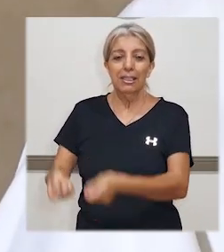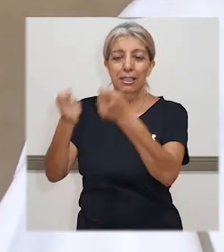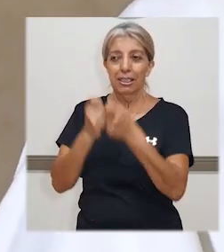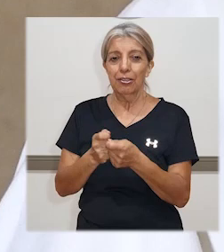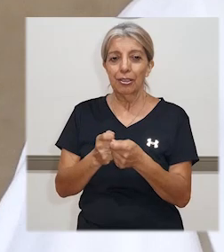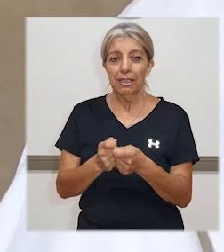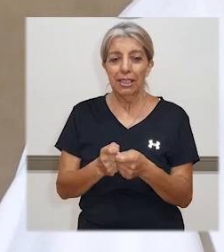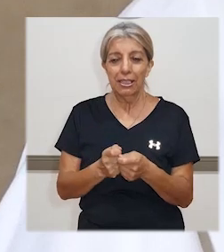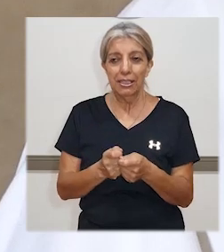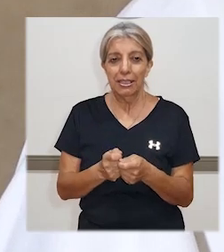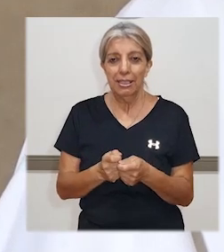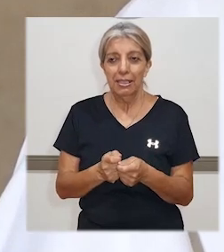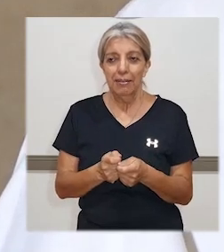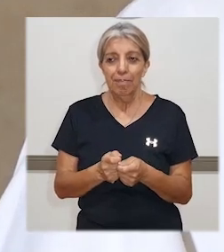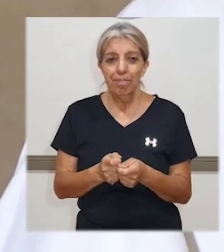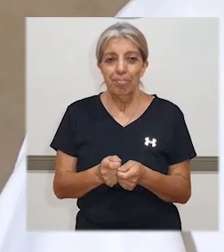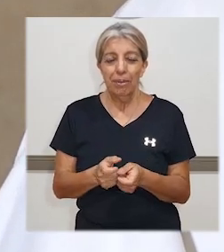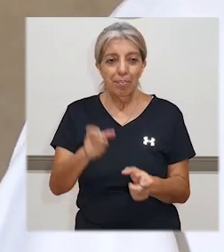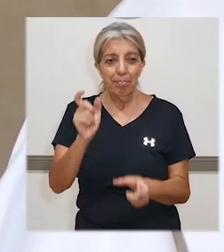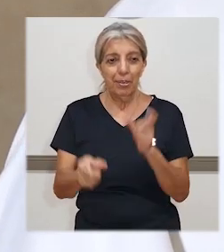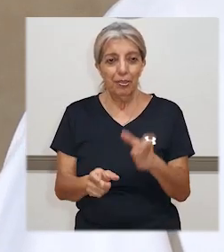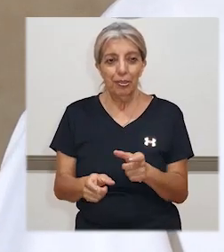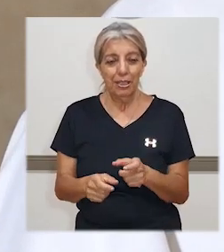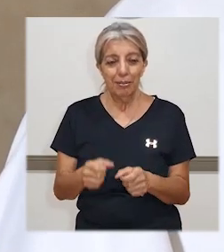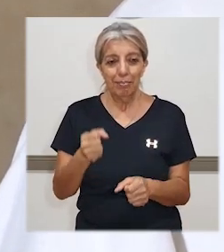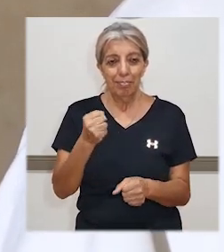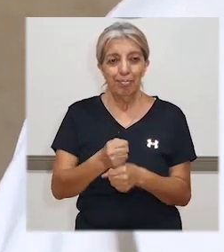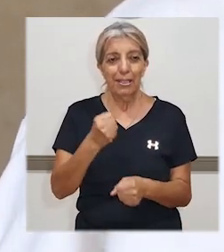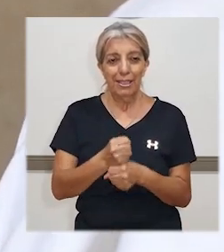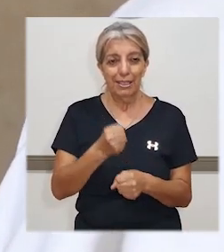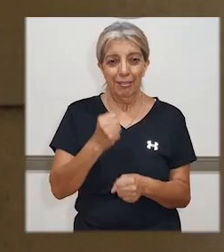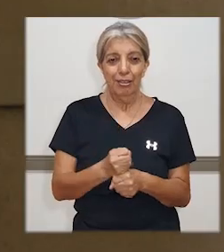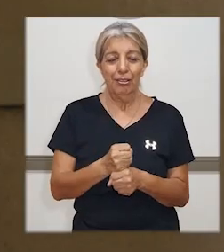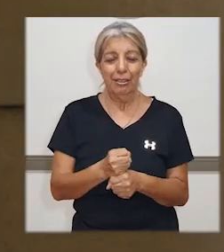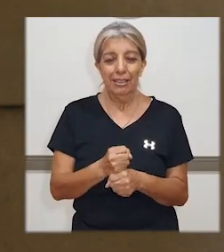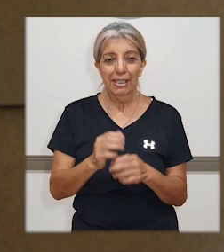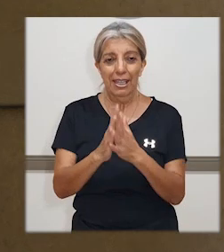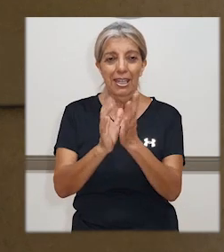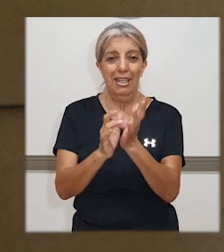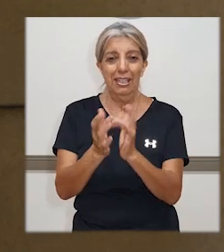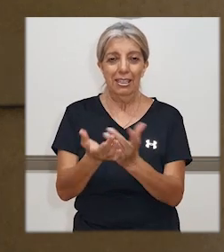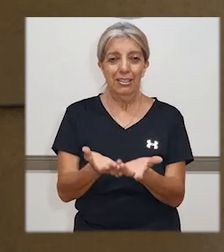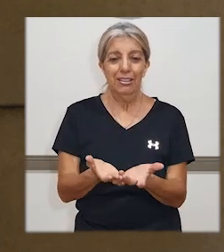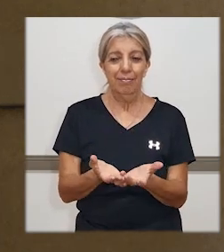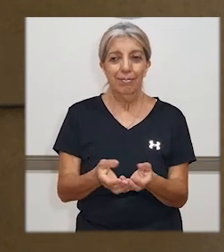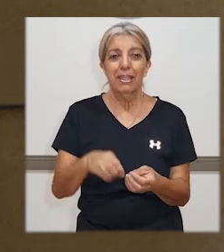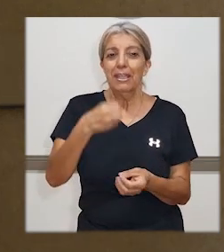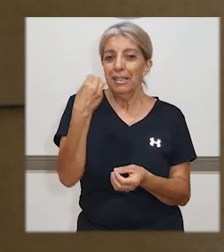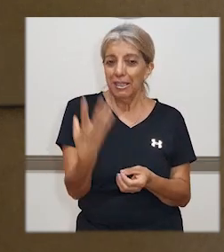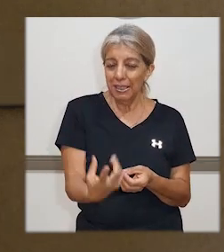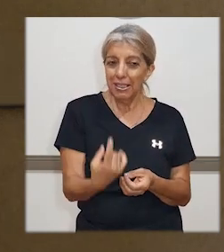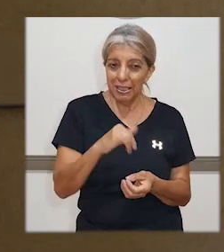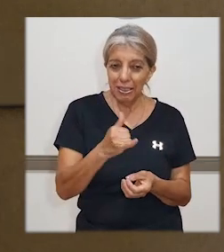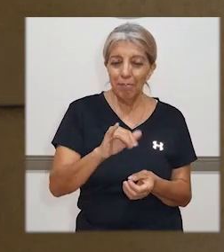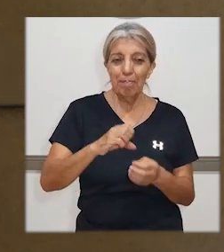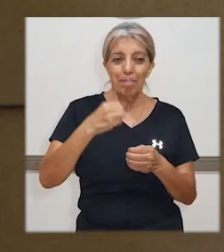que la iglesia necesita en este tiempo para poder cumplir su misión de ensanchar la tienda y que todos puedan experimentar el